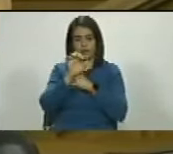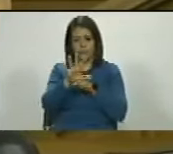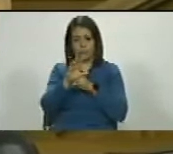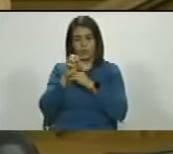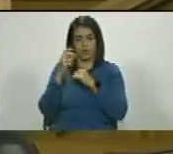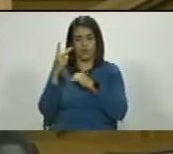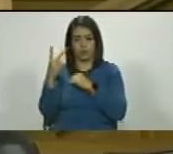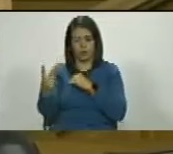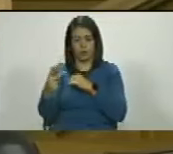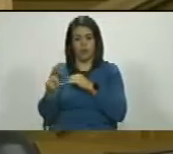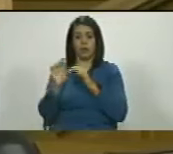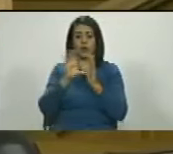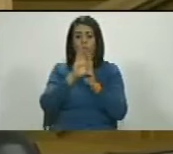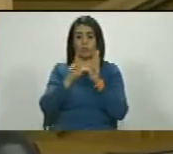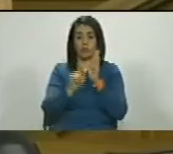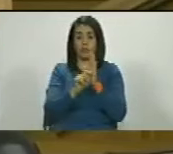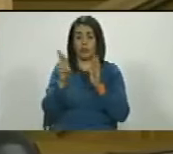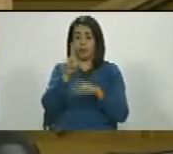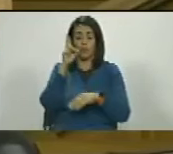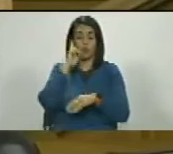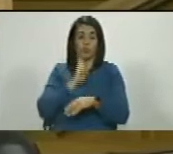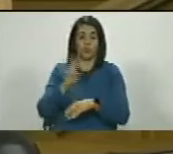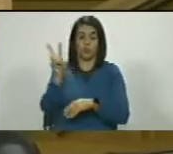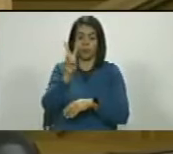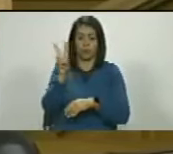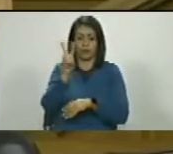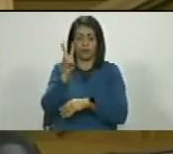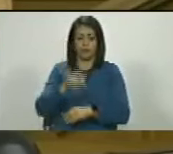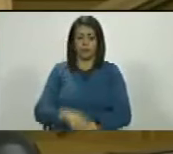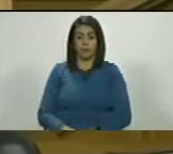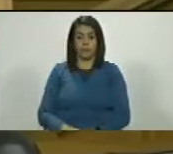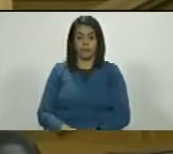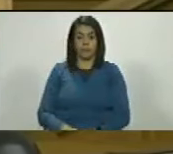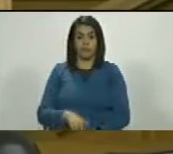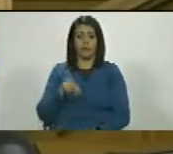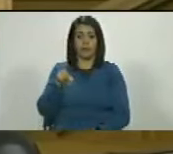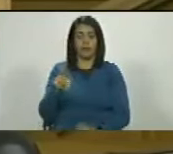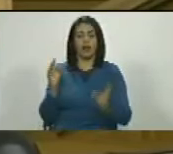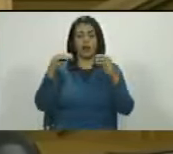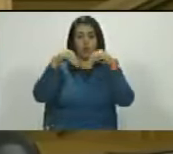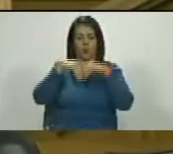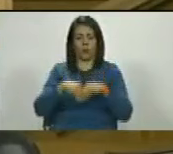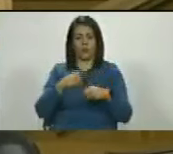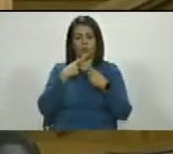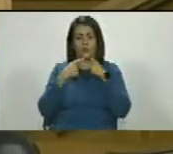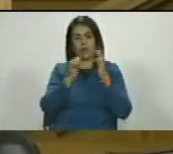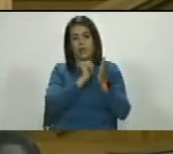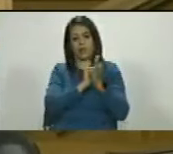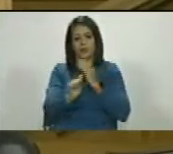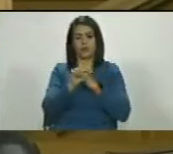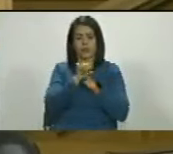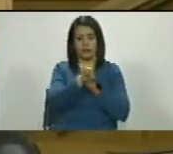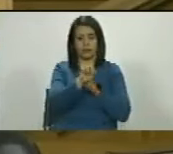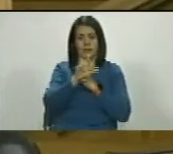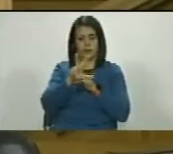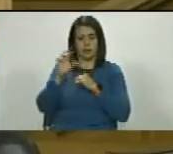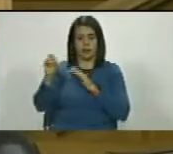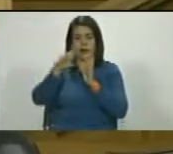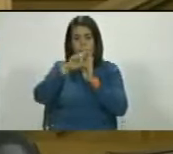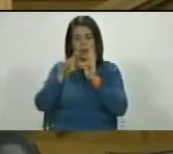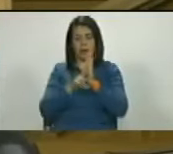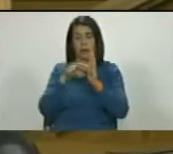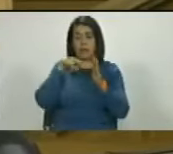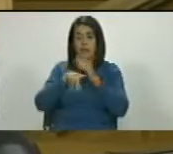252 de la constitución de la república bolivariana de venezuela en concordancia con el artículo 130 del